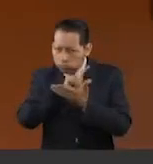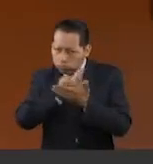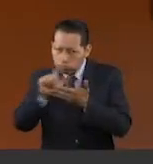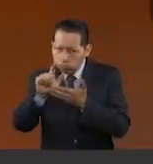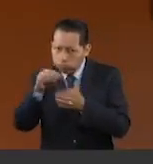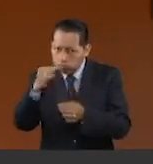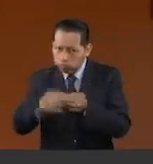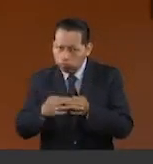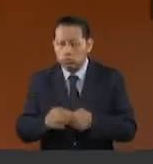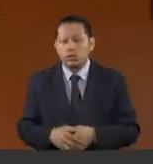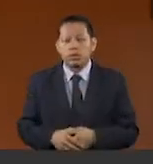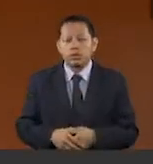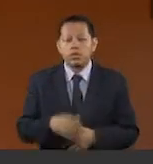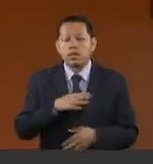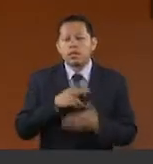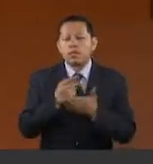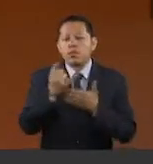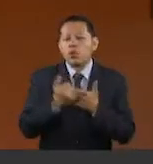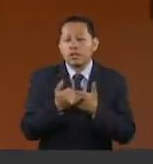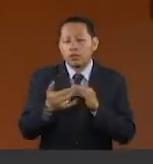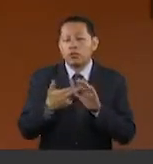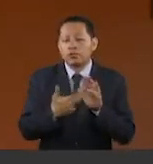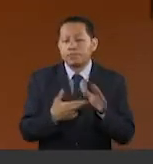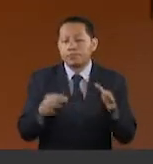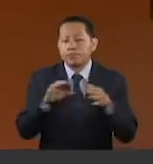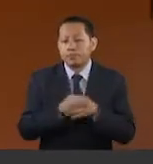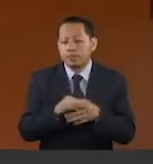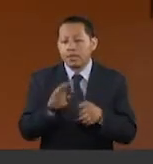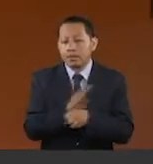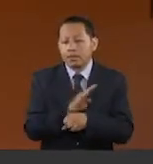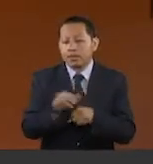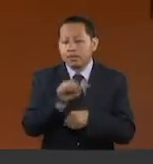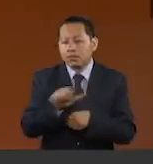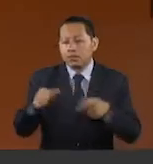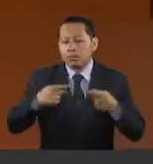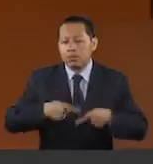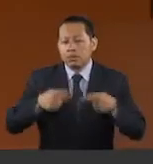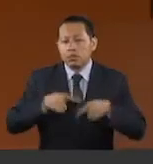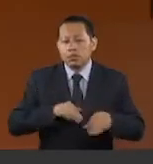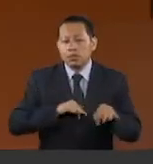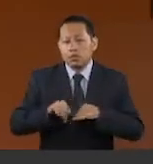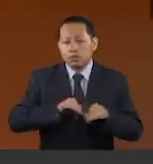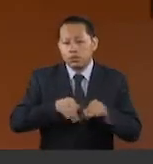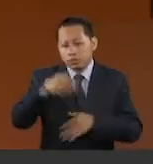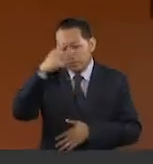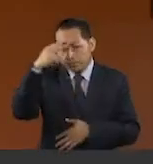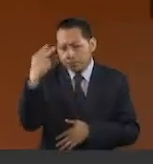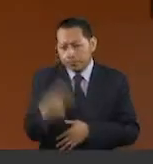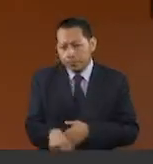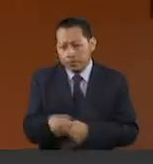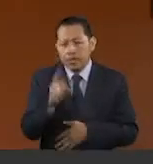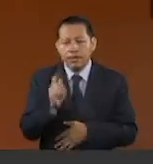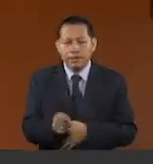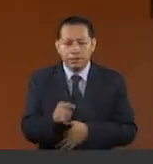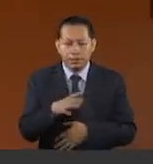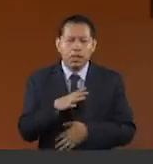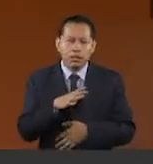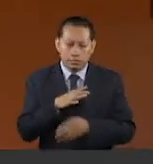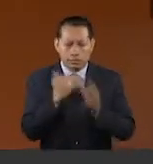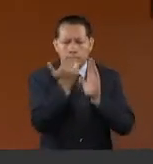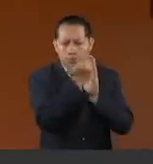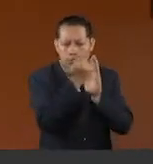Se trata de un proyecto normativo que beneficiará a los trabajadores de México, que está sujeto a